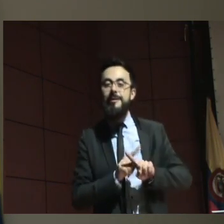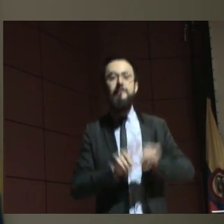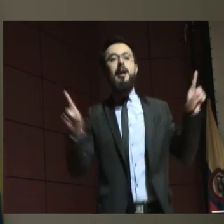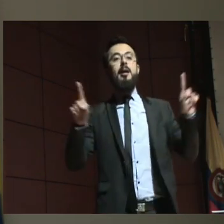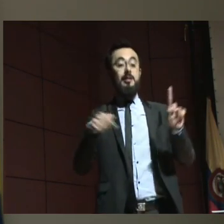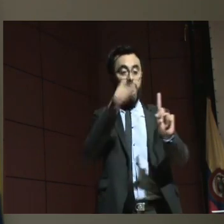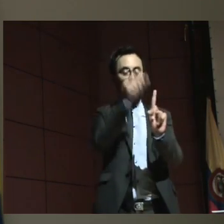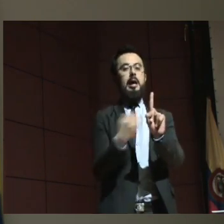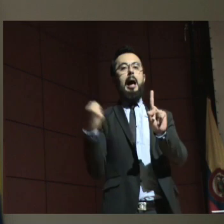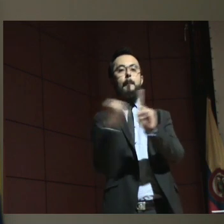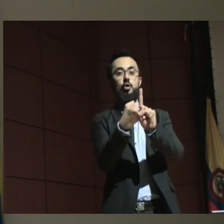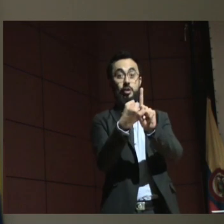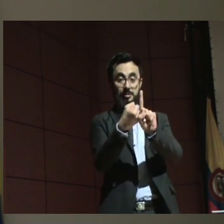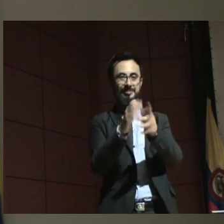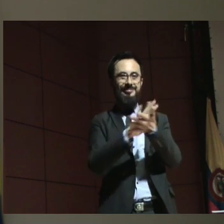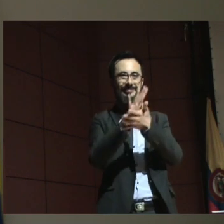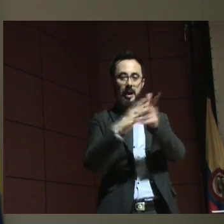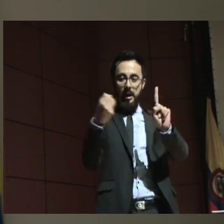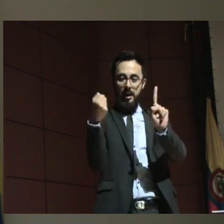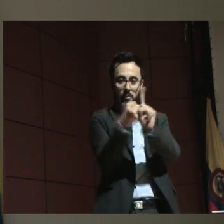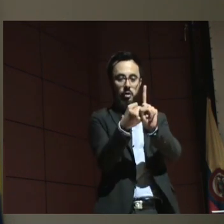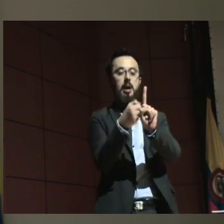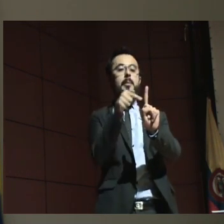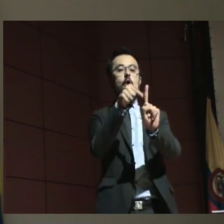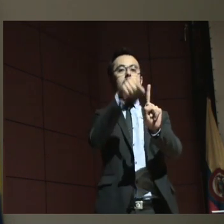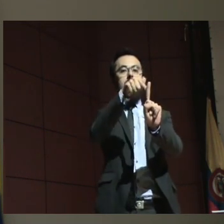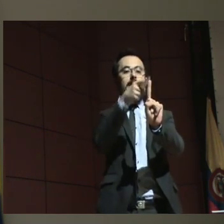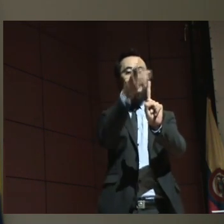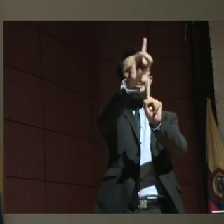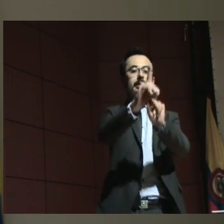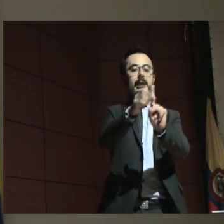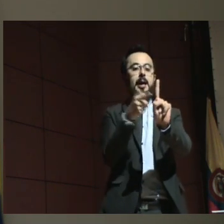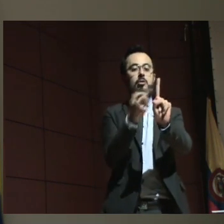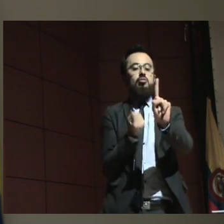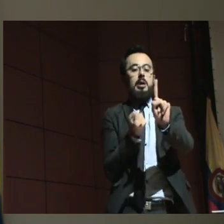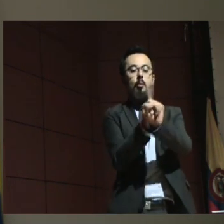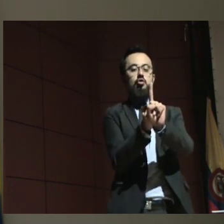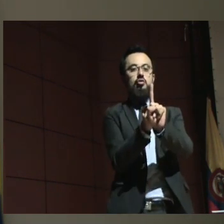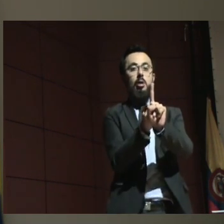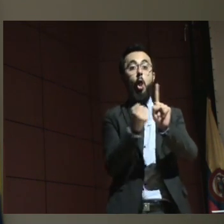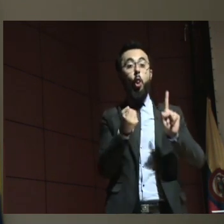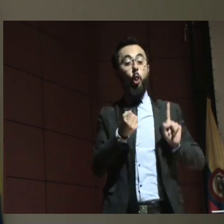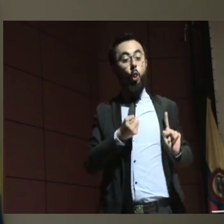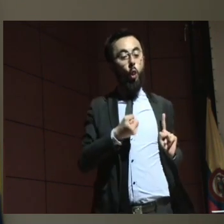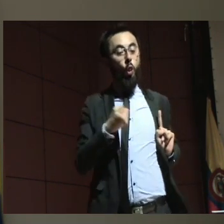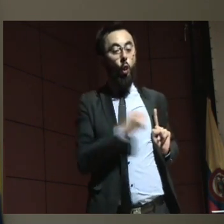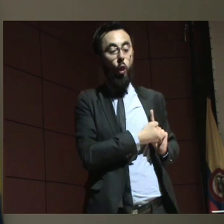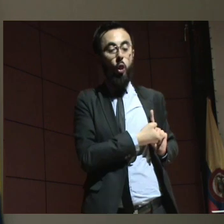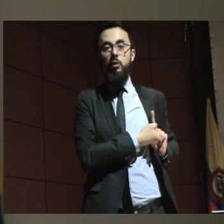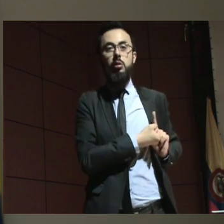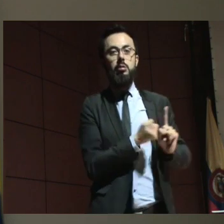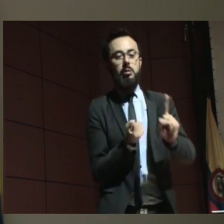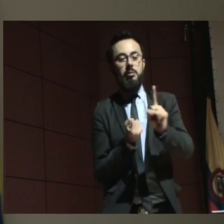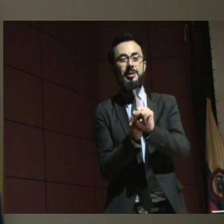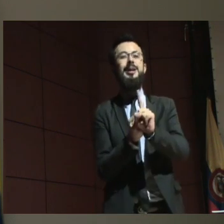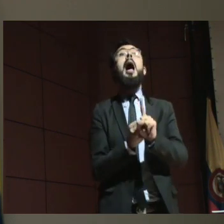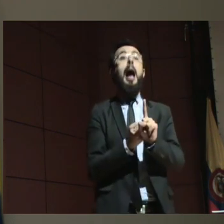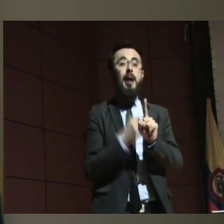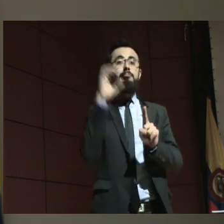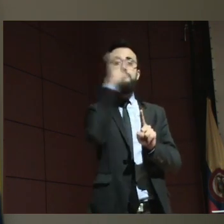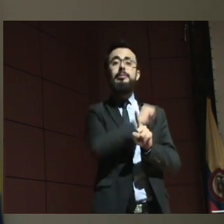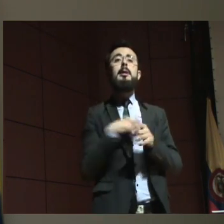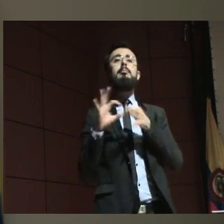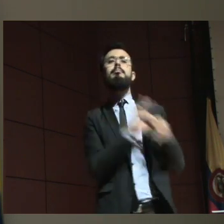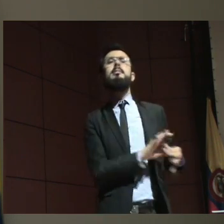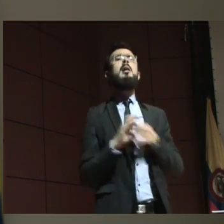decisiones con apoyos, pero es la persona con discapacidad la que toma decisiones. Esta es una forma de violencia de género porque en particular se esteriliza